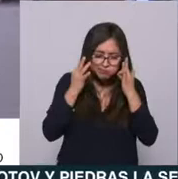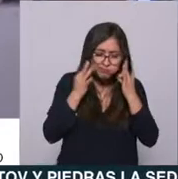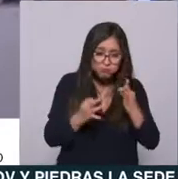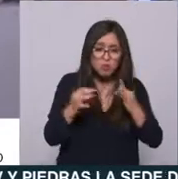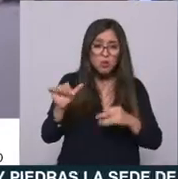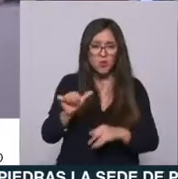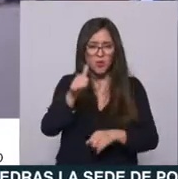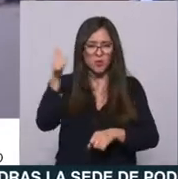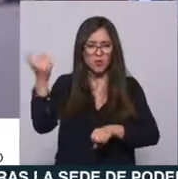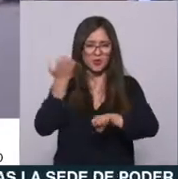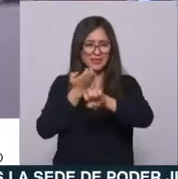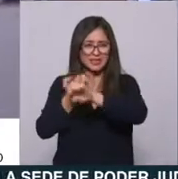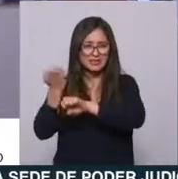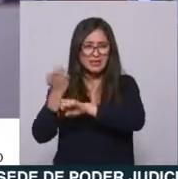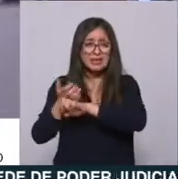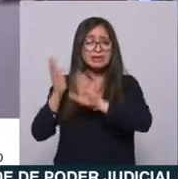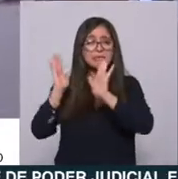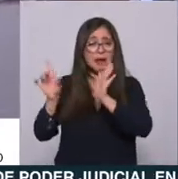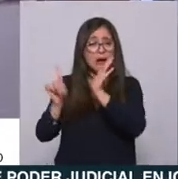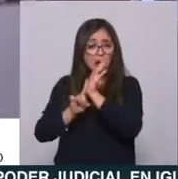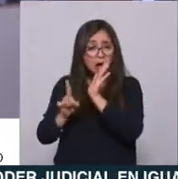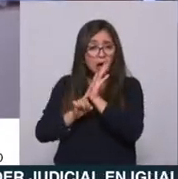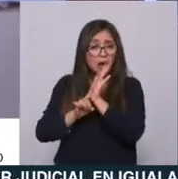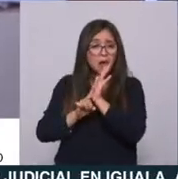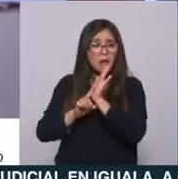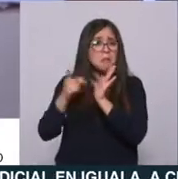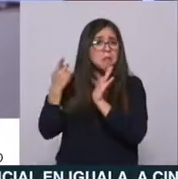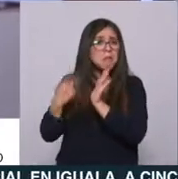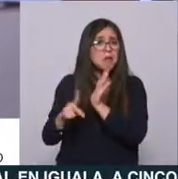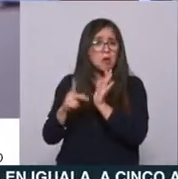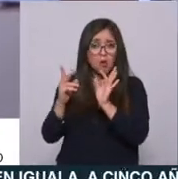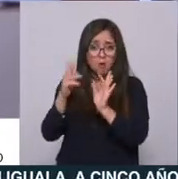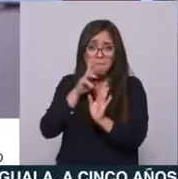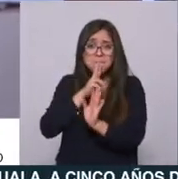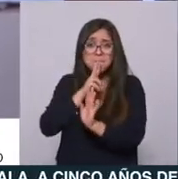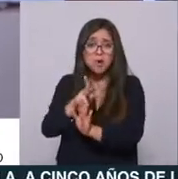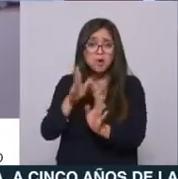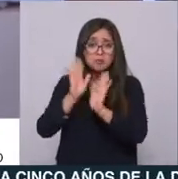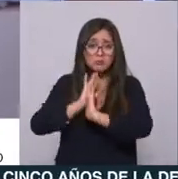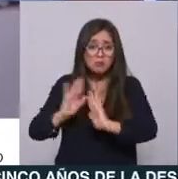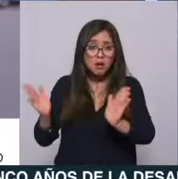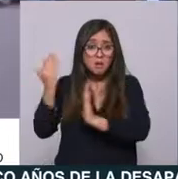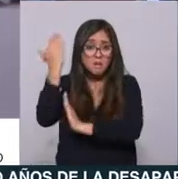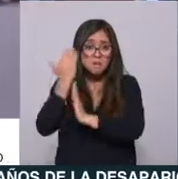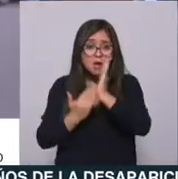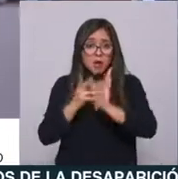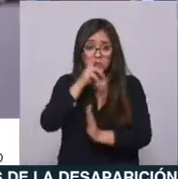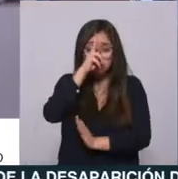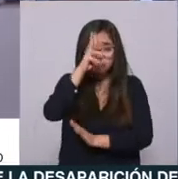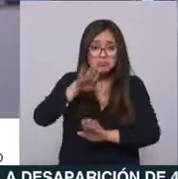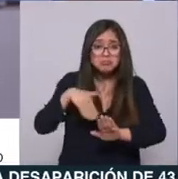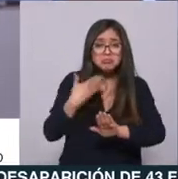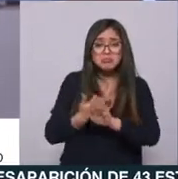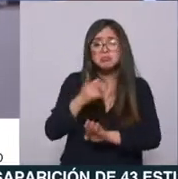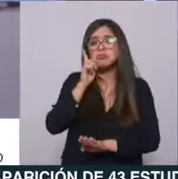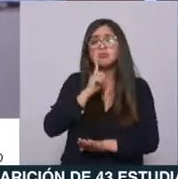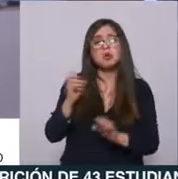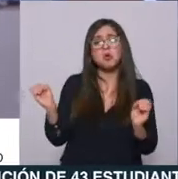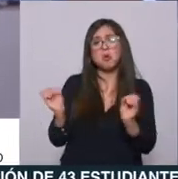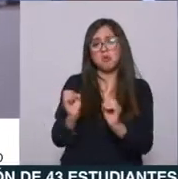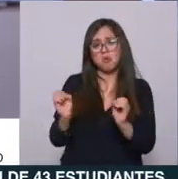que se ha decretado no se ha visto una mejora sustantiva de donde haya bajado la violencia contra las